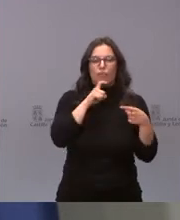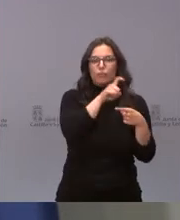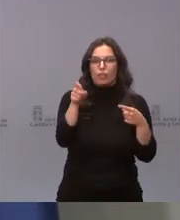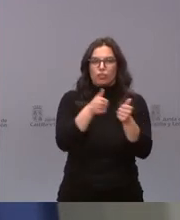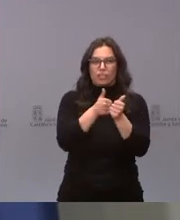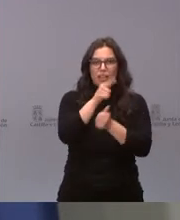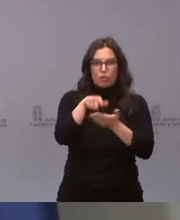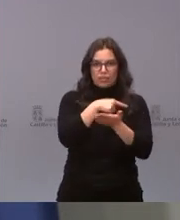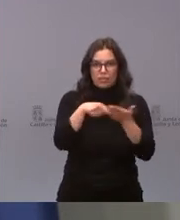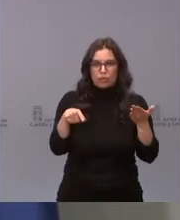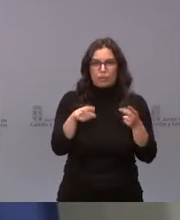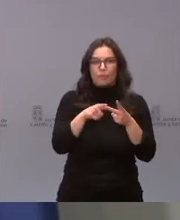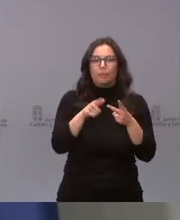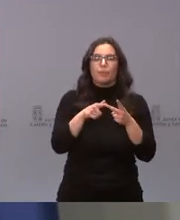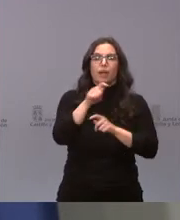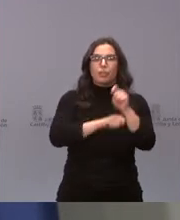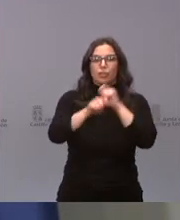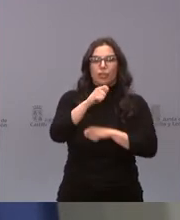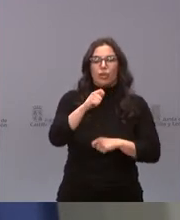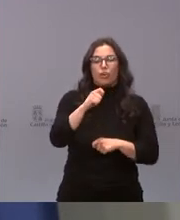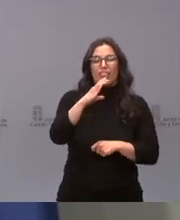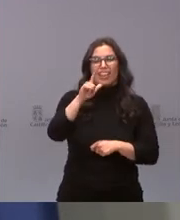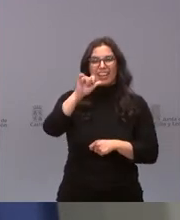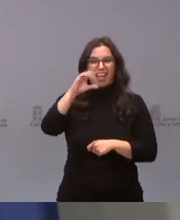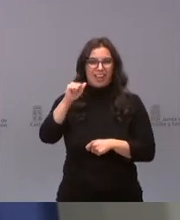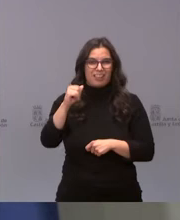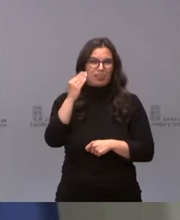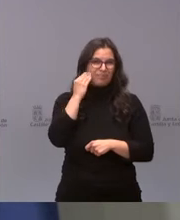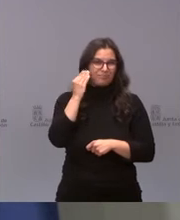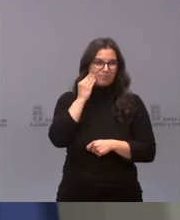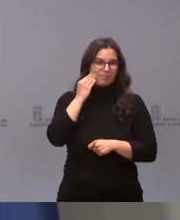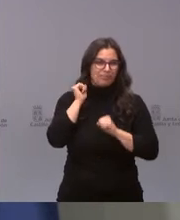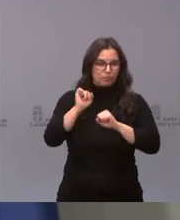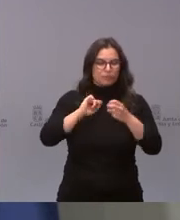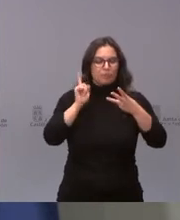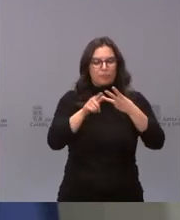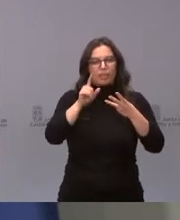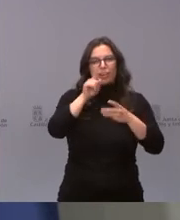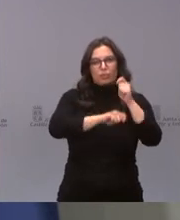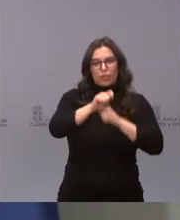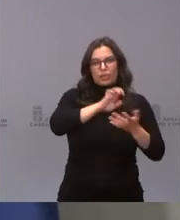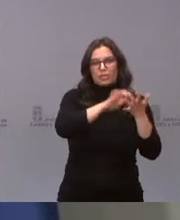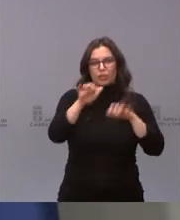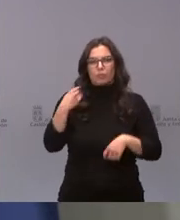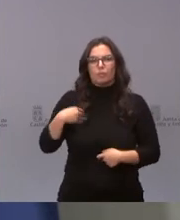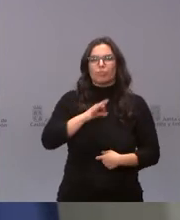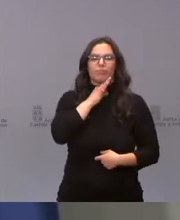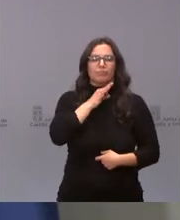Secretariado Gitano, la Asociación Celíaca de Castilla y León y la Federación Castellano-Leonesa de